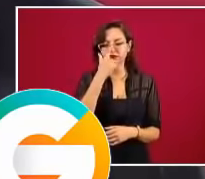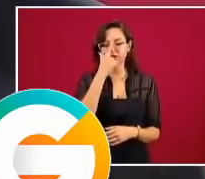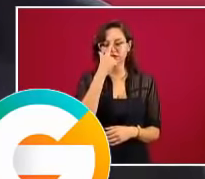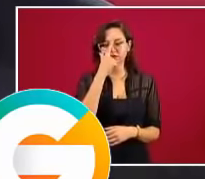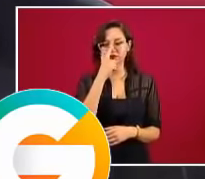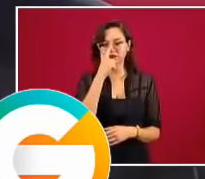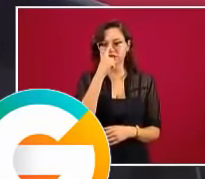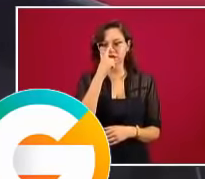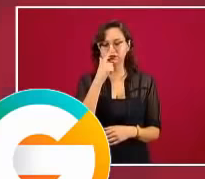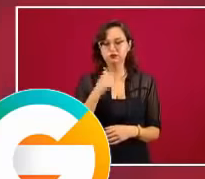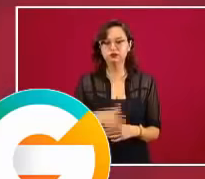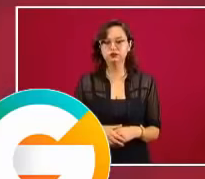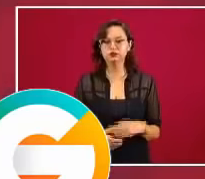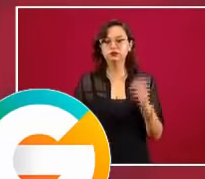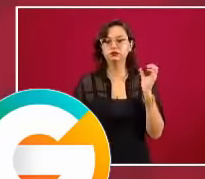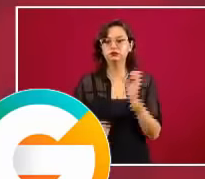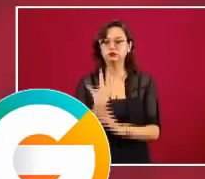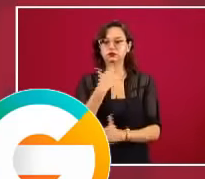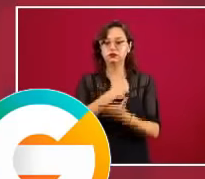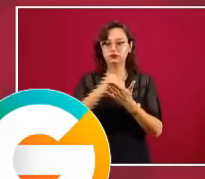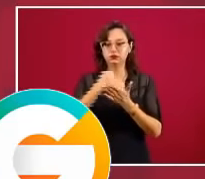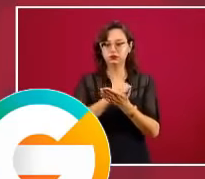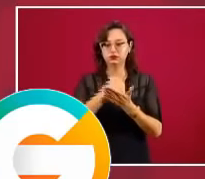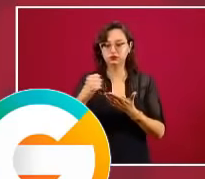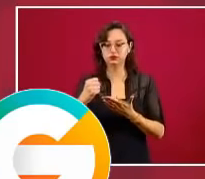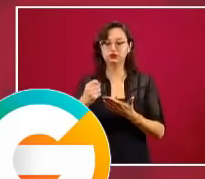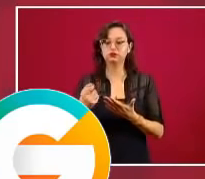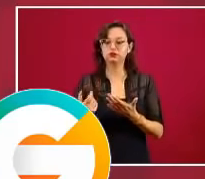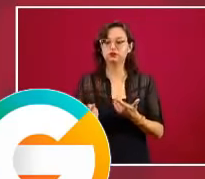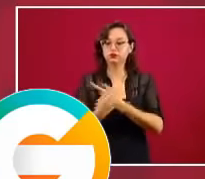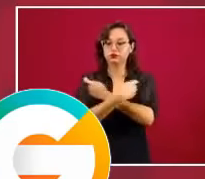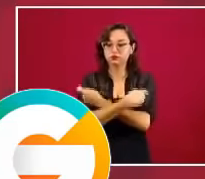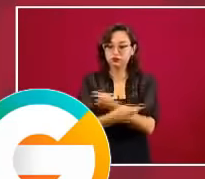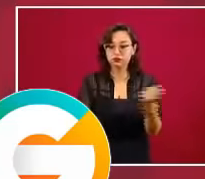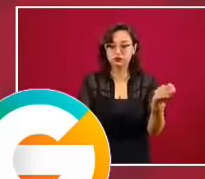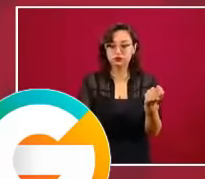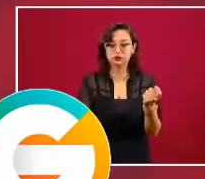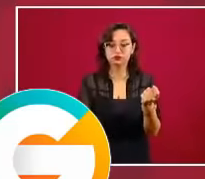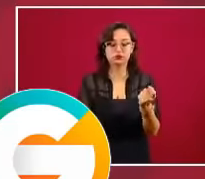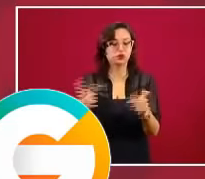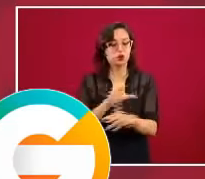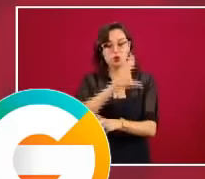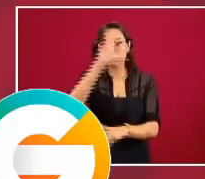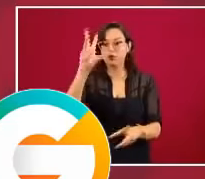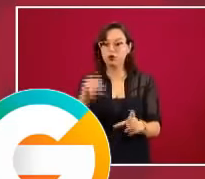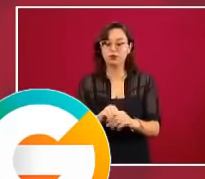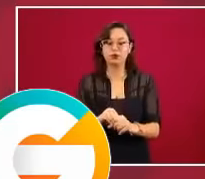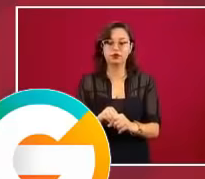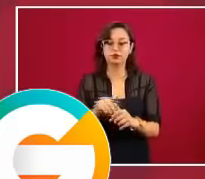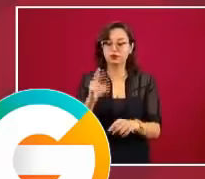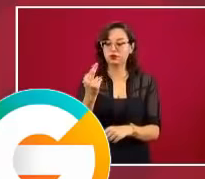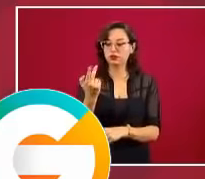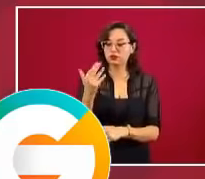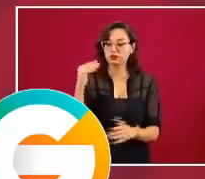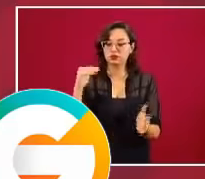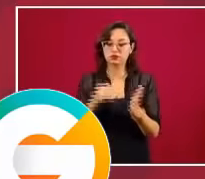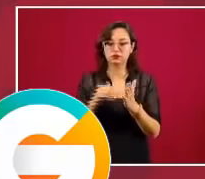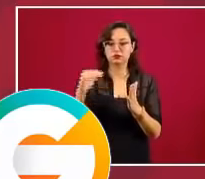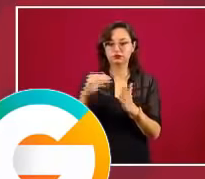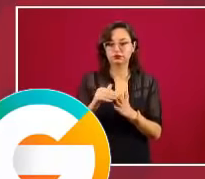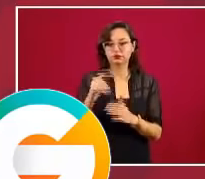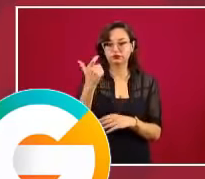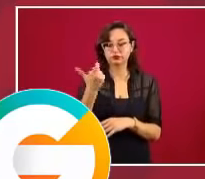Este nuevo crédito se va a dispersar todo, los 25 mil